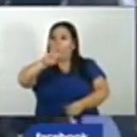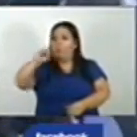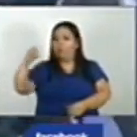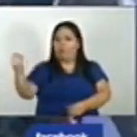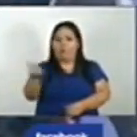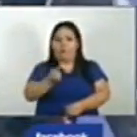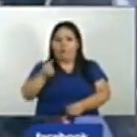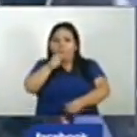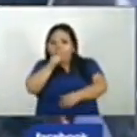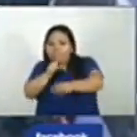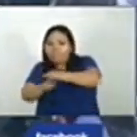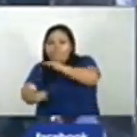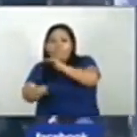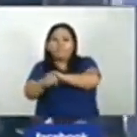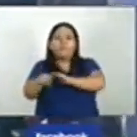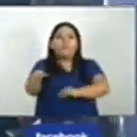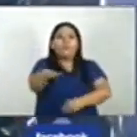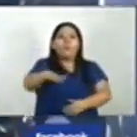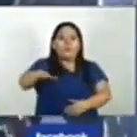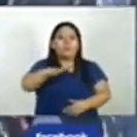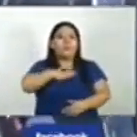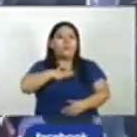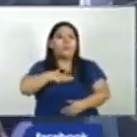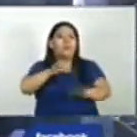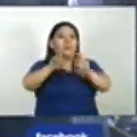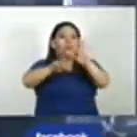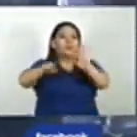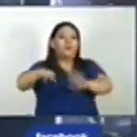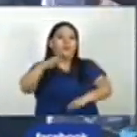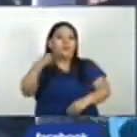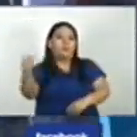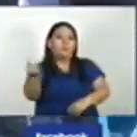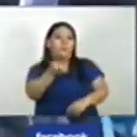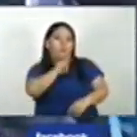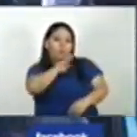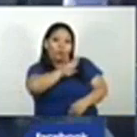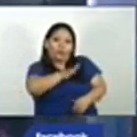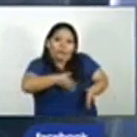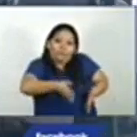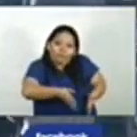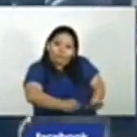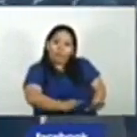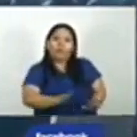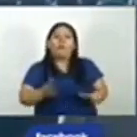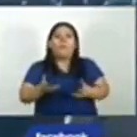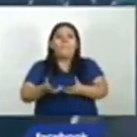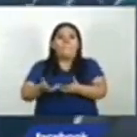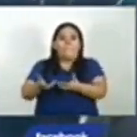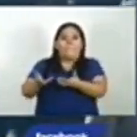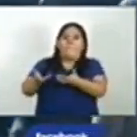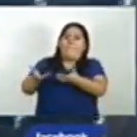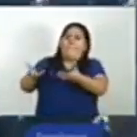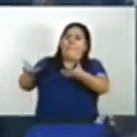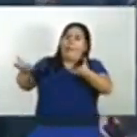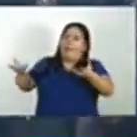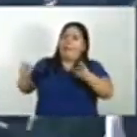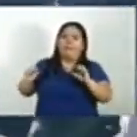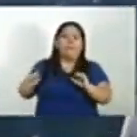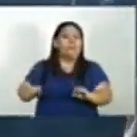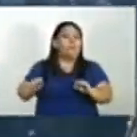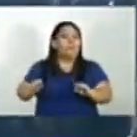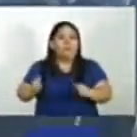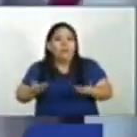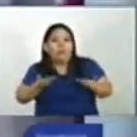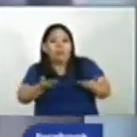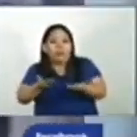indocumentados. El municipio de Lampedusa cuenta con apenas 6.000 habitantes nativos de la isla, por lo que el número de migrantes ha rebasado la capacidad de